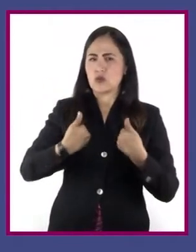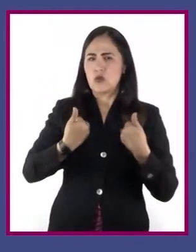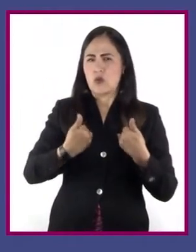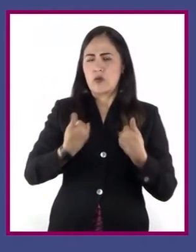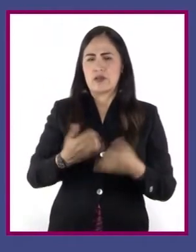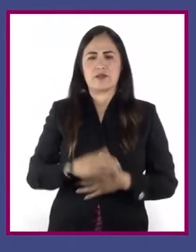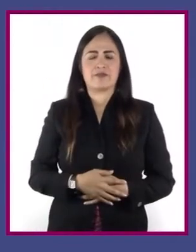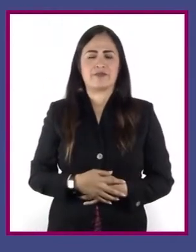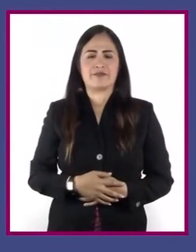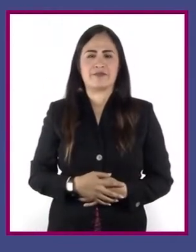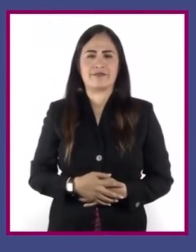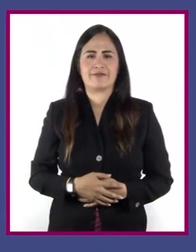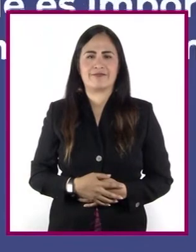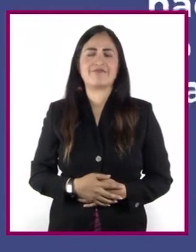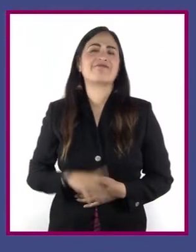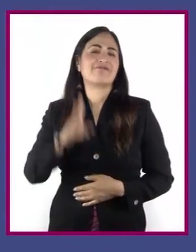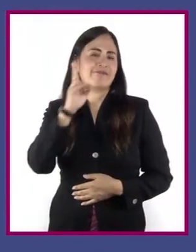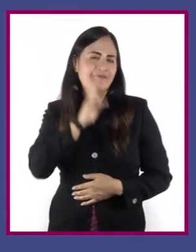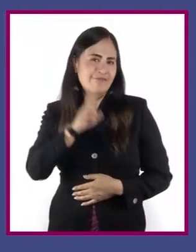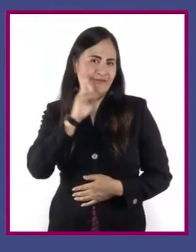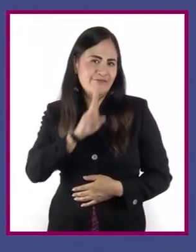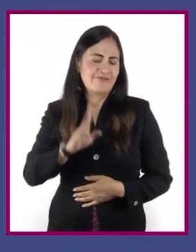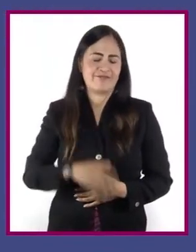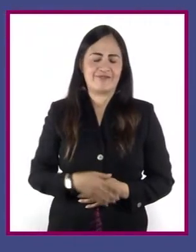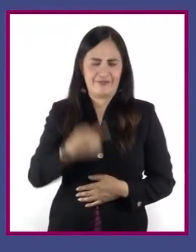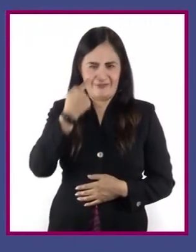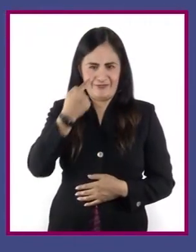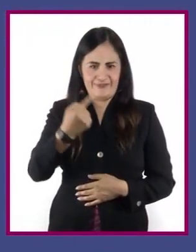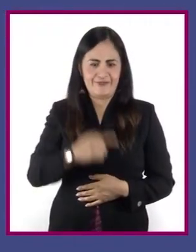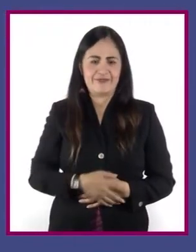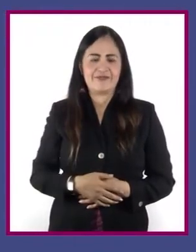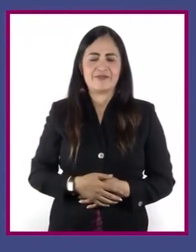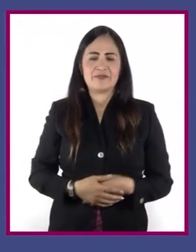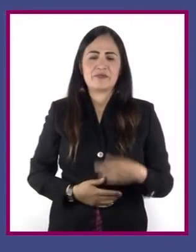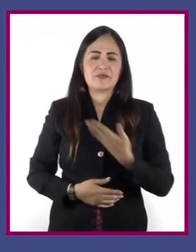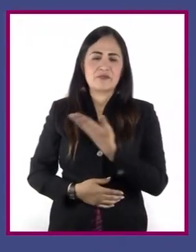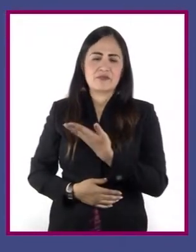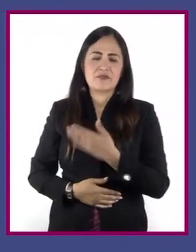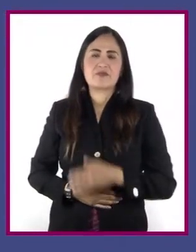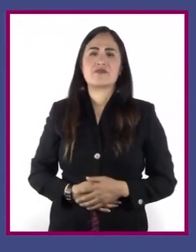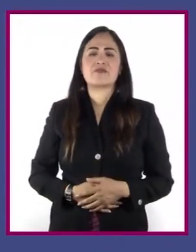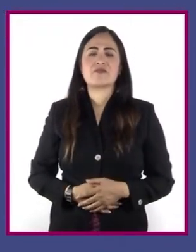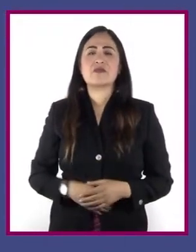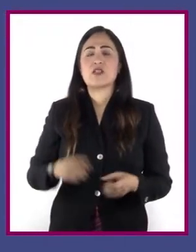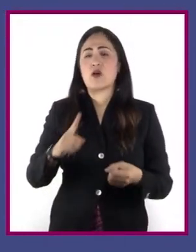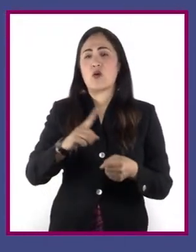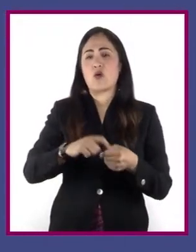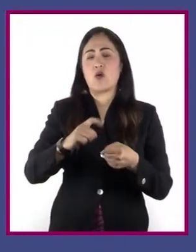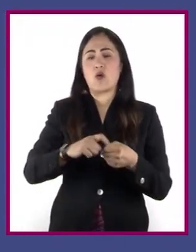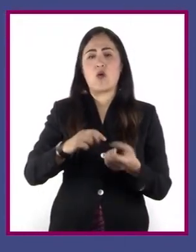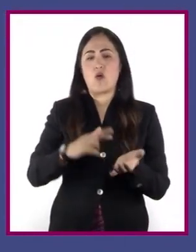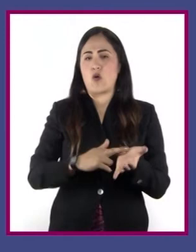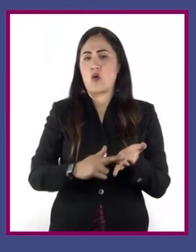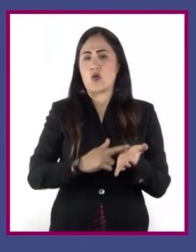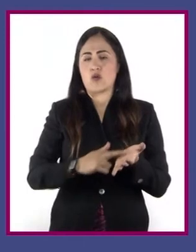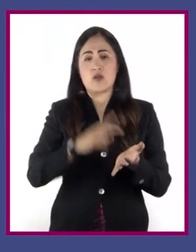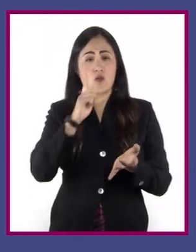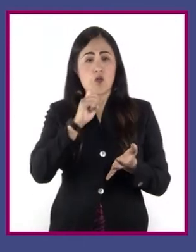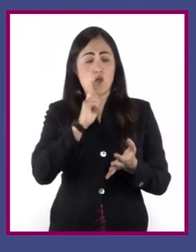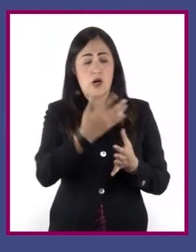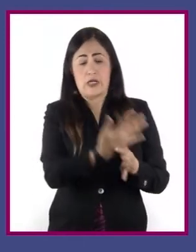adolescentes. Veamos cómo queda. Como se puede ver, señalamos en rosa las citas de la